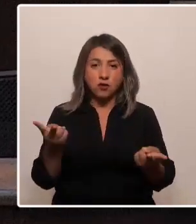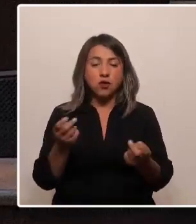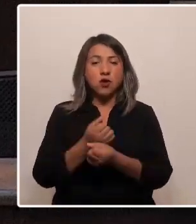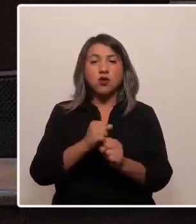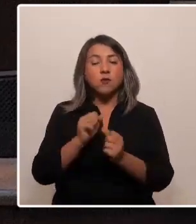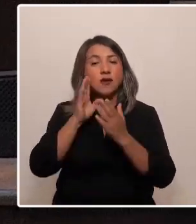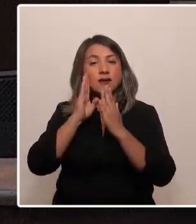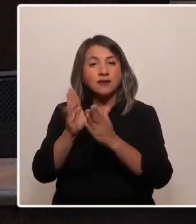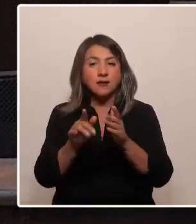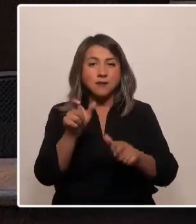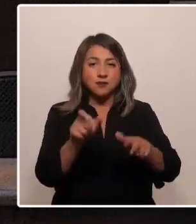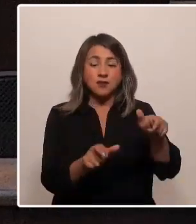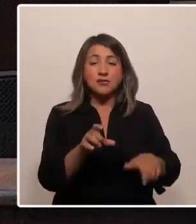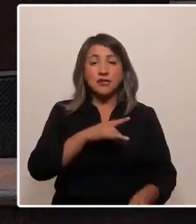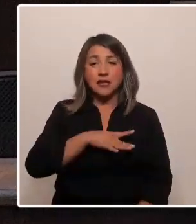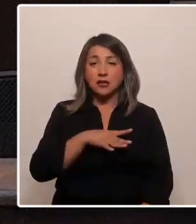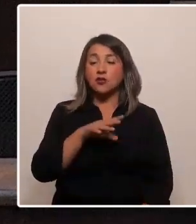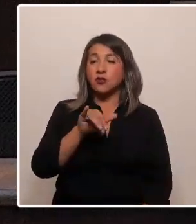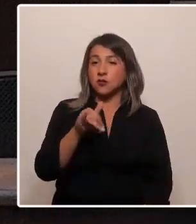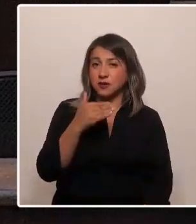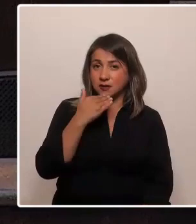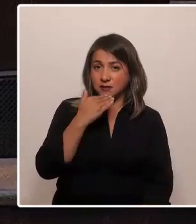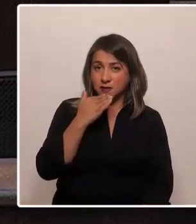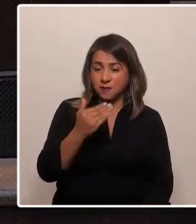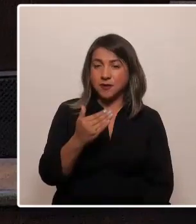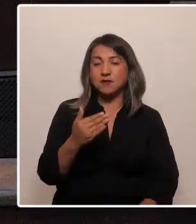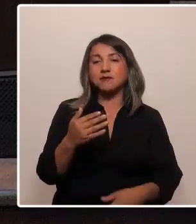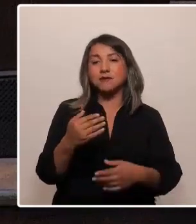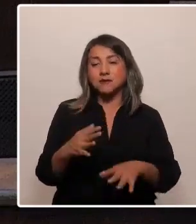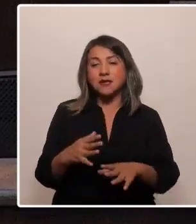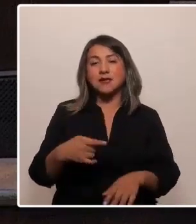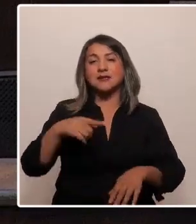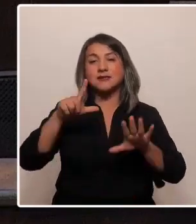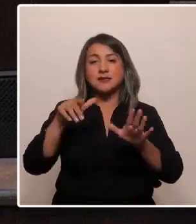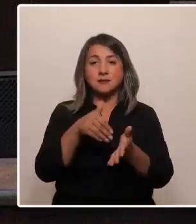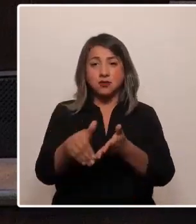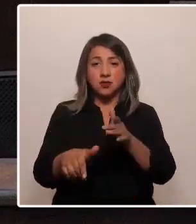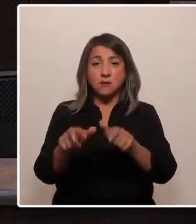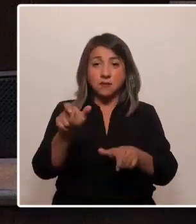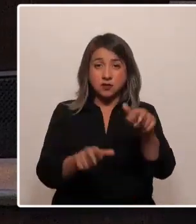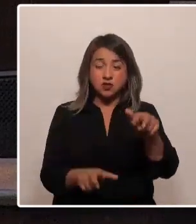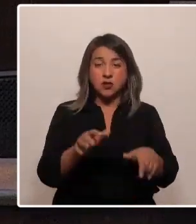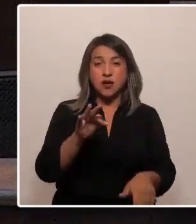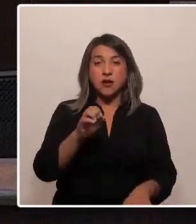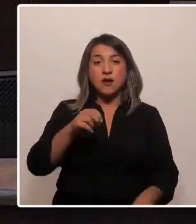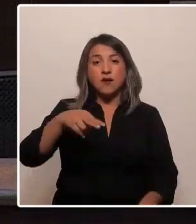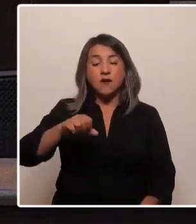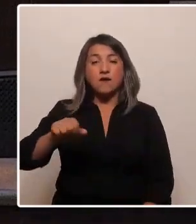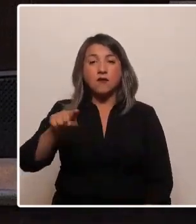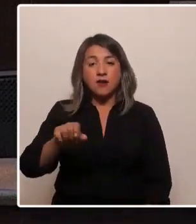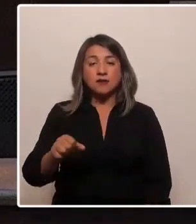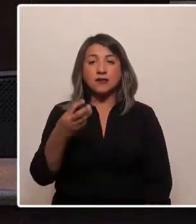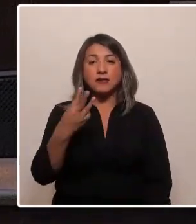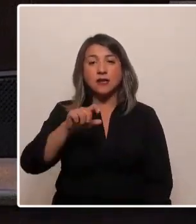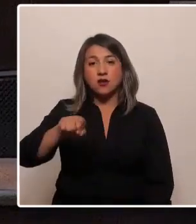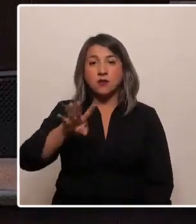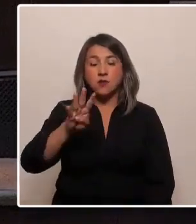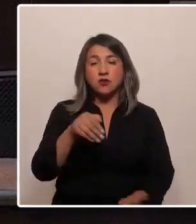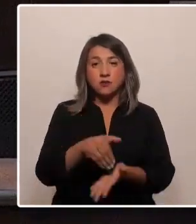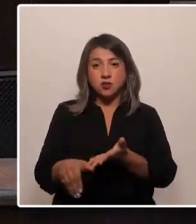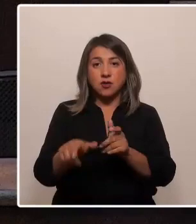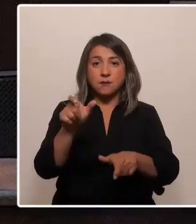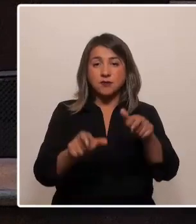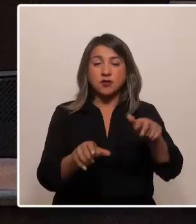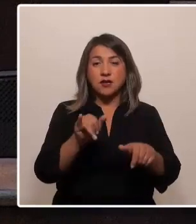a los chilenos. Por otra parte, aproximadamente 7 millones de pacientes FONASA y 3,4 millones de pacientes de